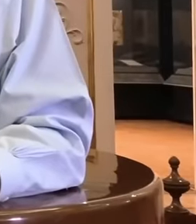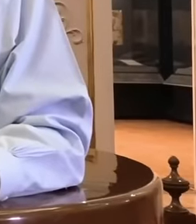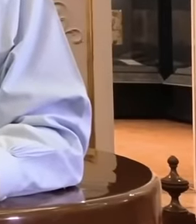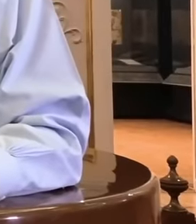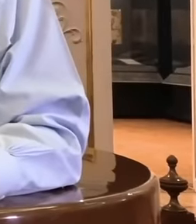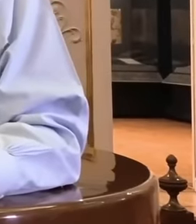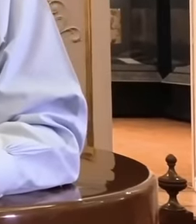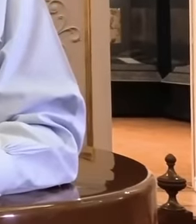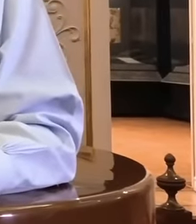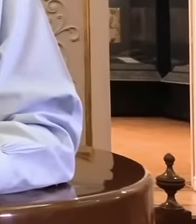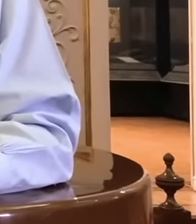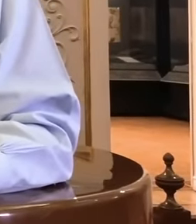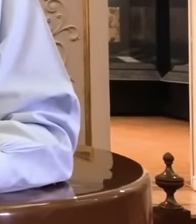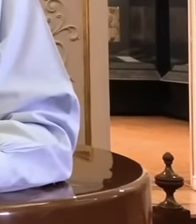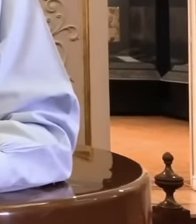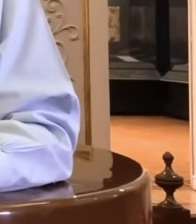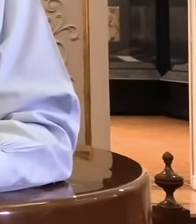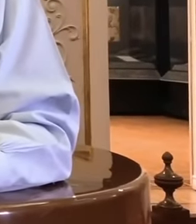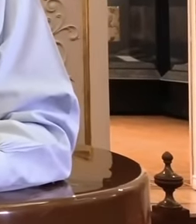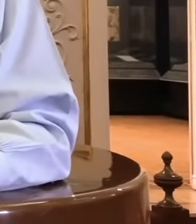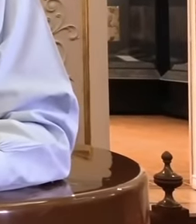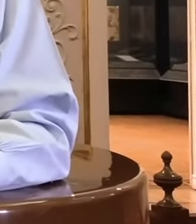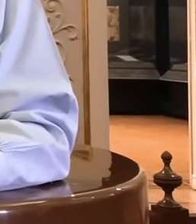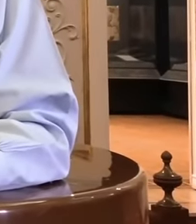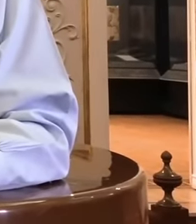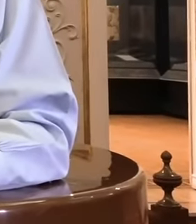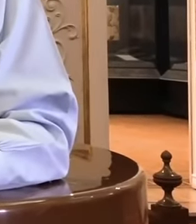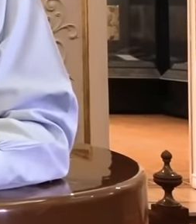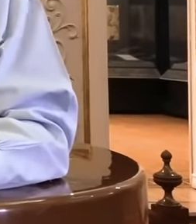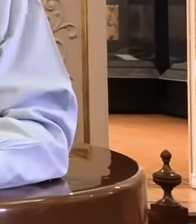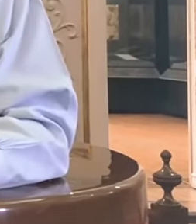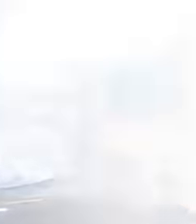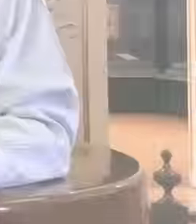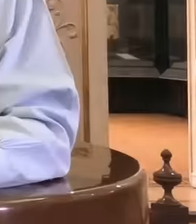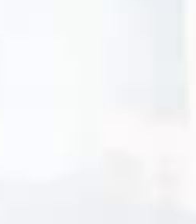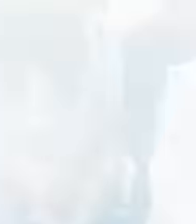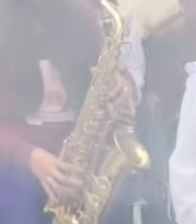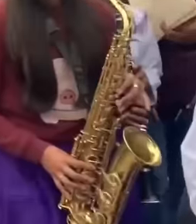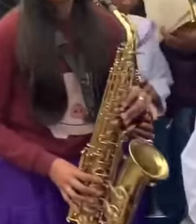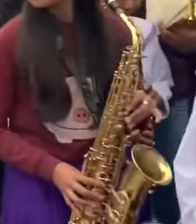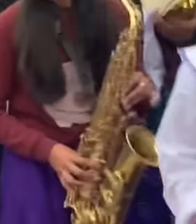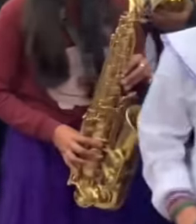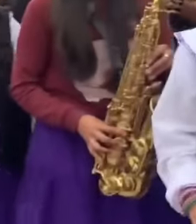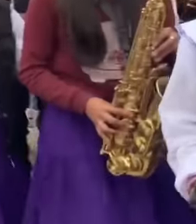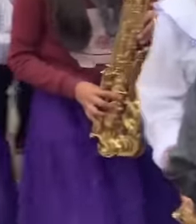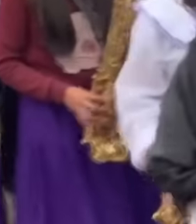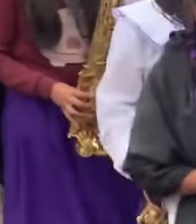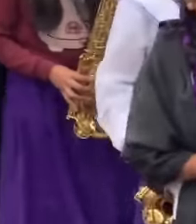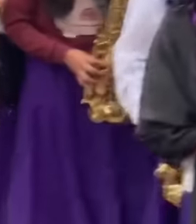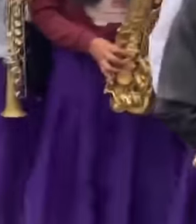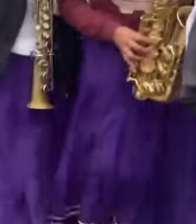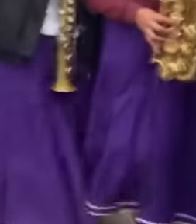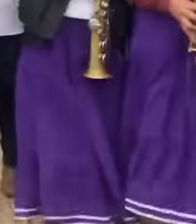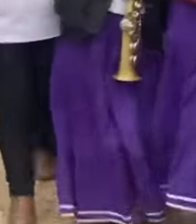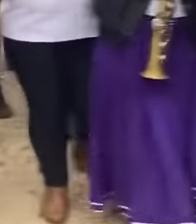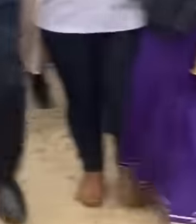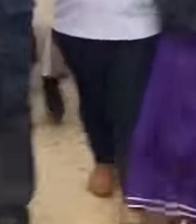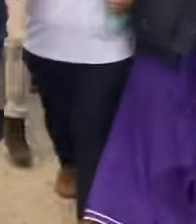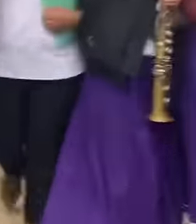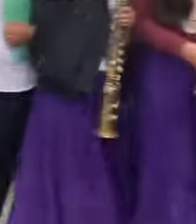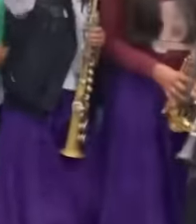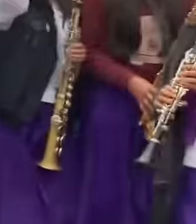pudieron tumbarlo, ya que el único que pudo respaldarlo es el pueblo mexicano. Ante este